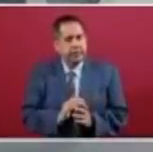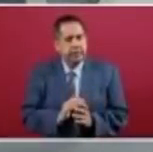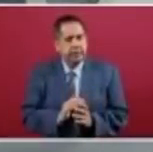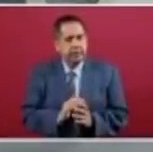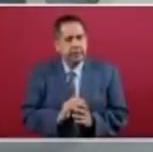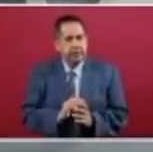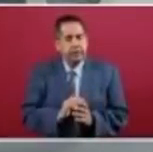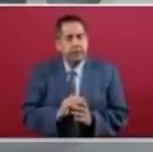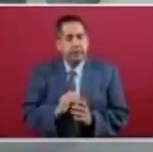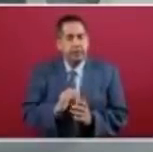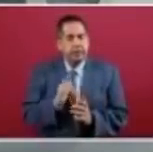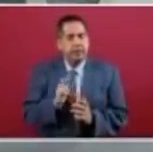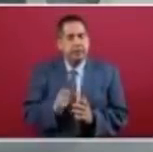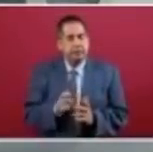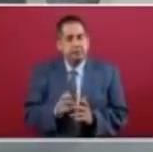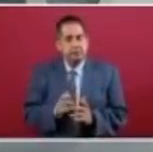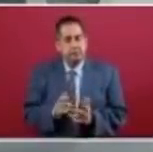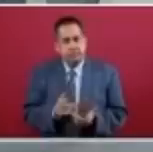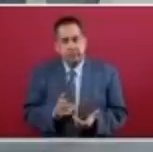que